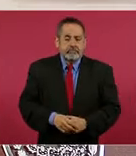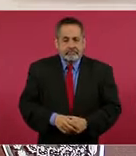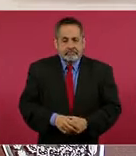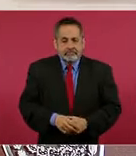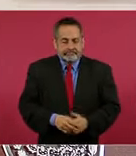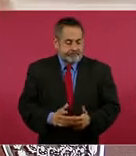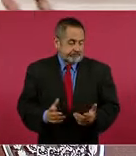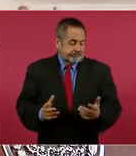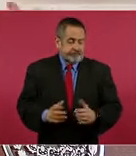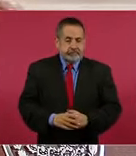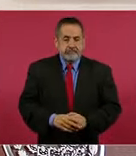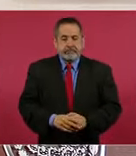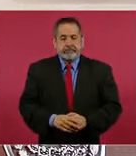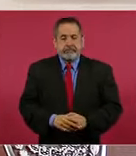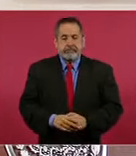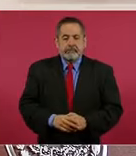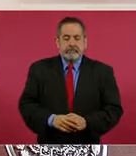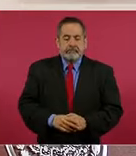Pero